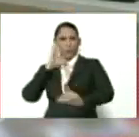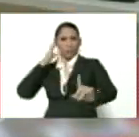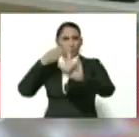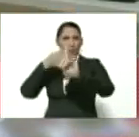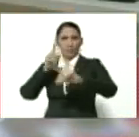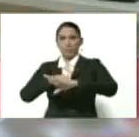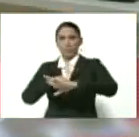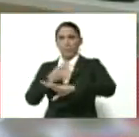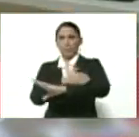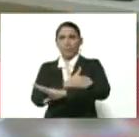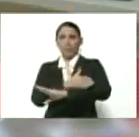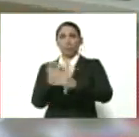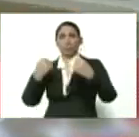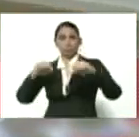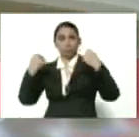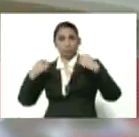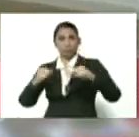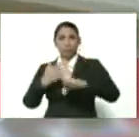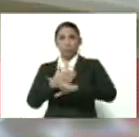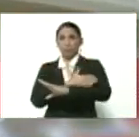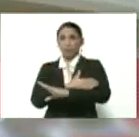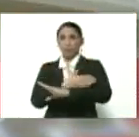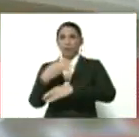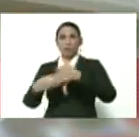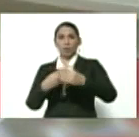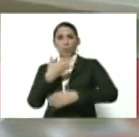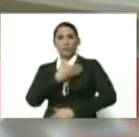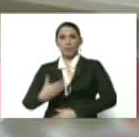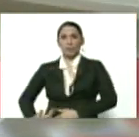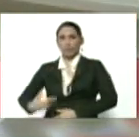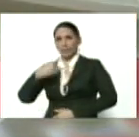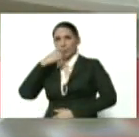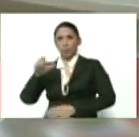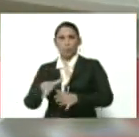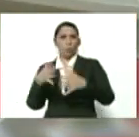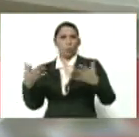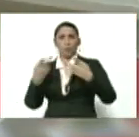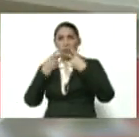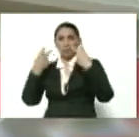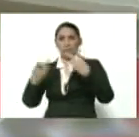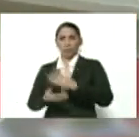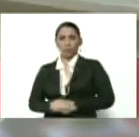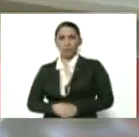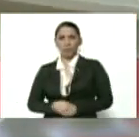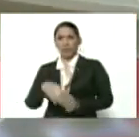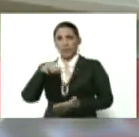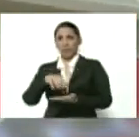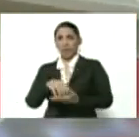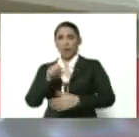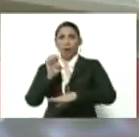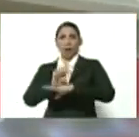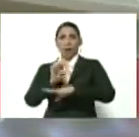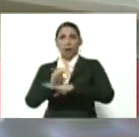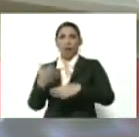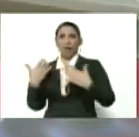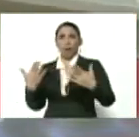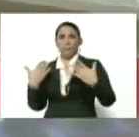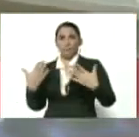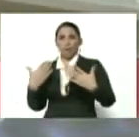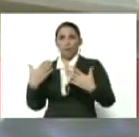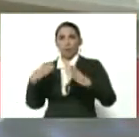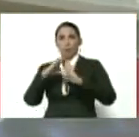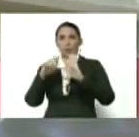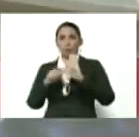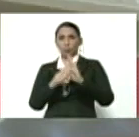temprano, la preparación temprana que hizo el presidente Nicolás Maduro cuando decretó el estado de alarma constitucional,